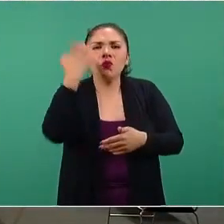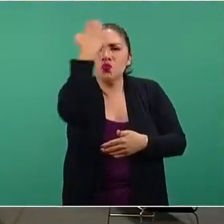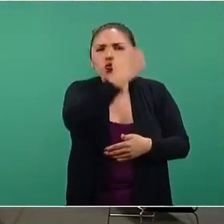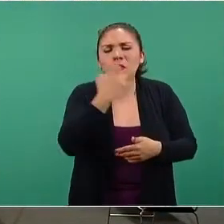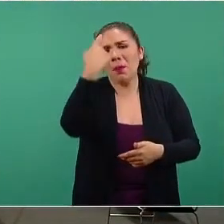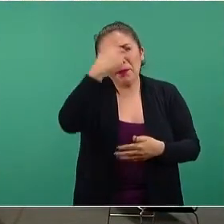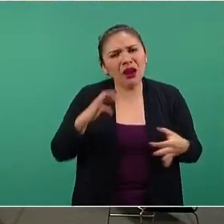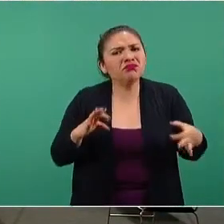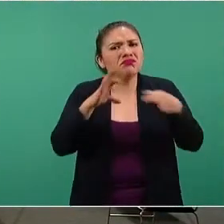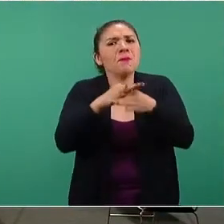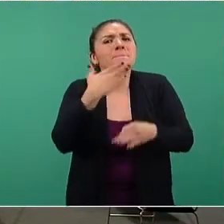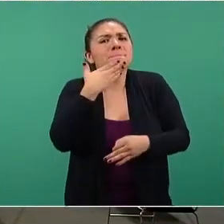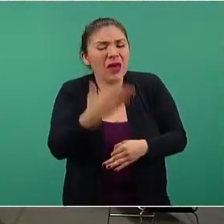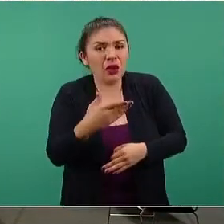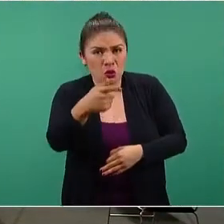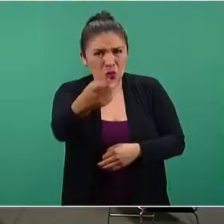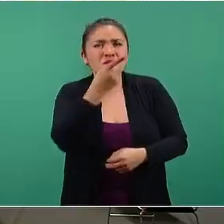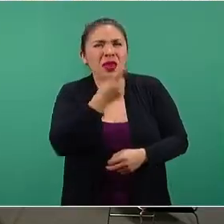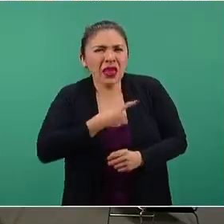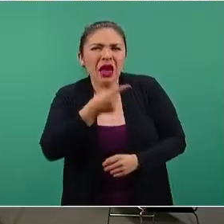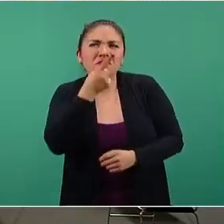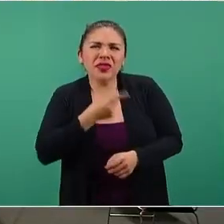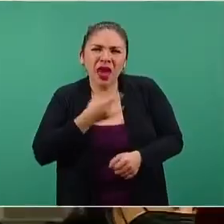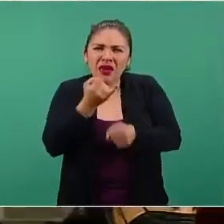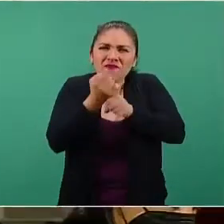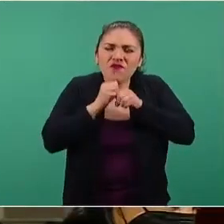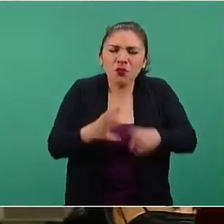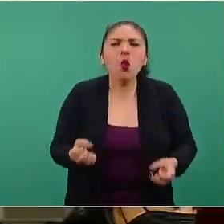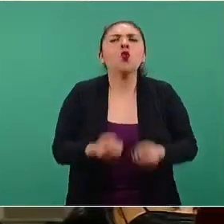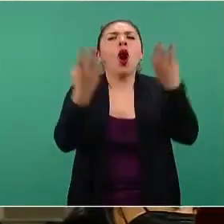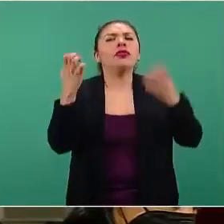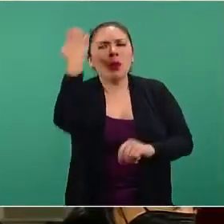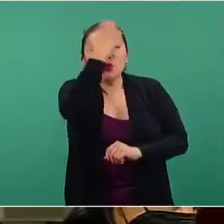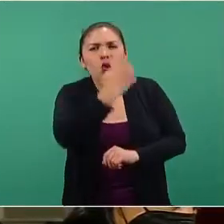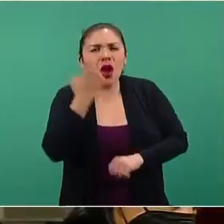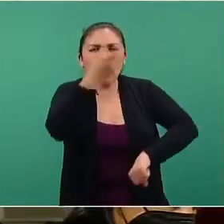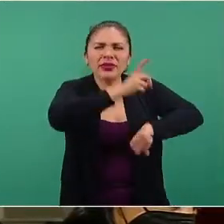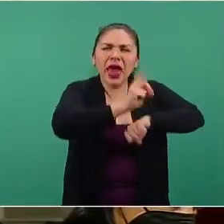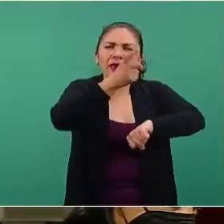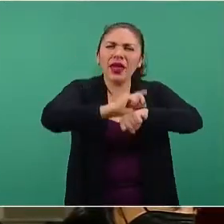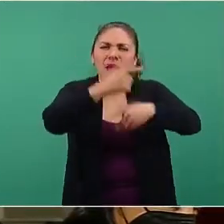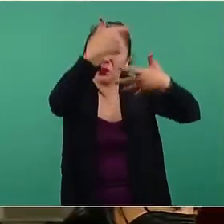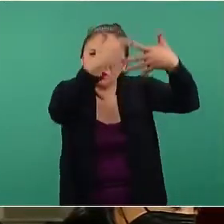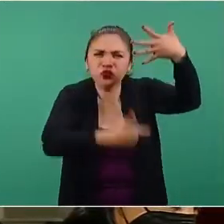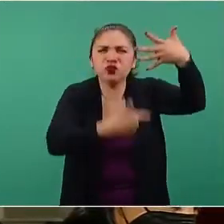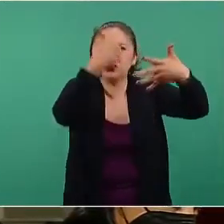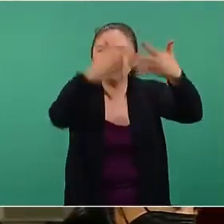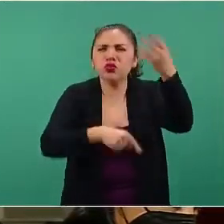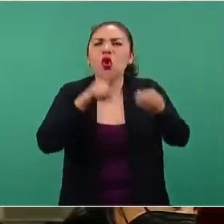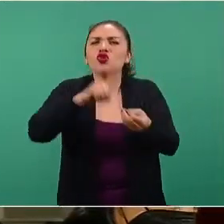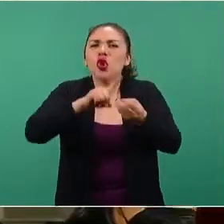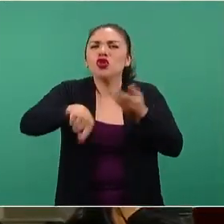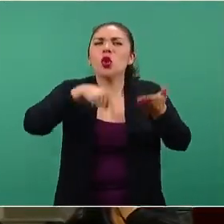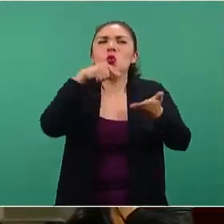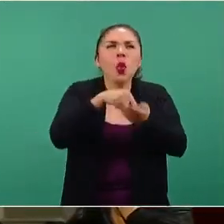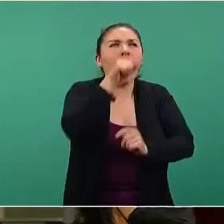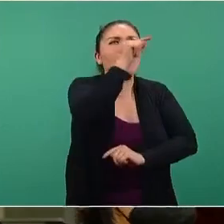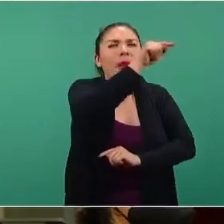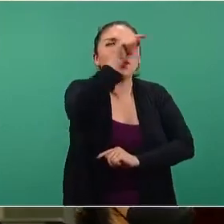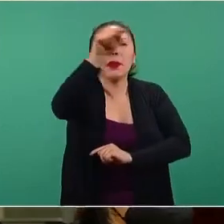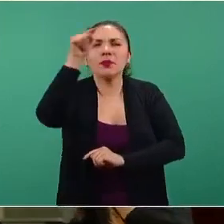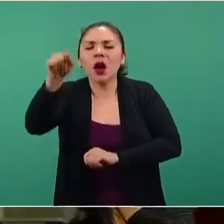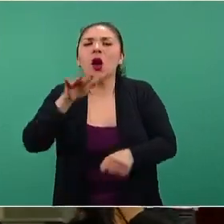asunto. Si nos han estado dando la información de cuántas pruebas se hacen diariamente, en dónde se hacen, en qué unidad,